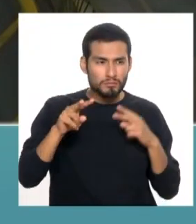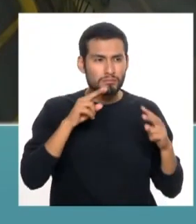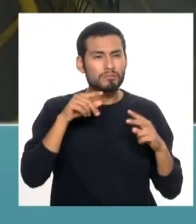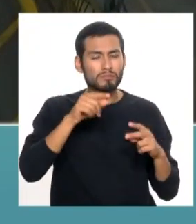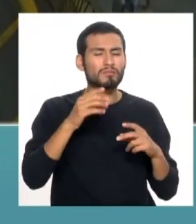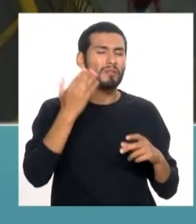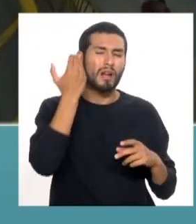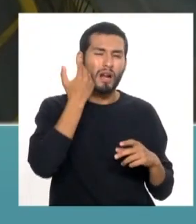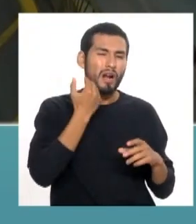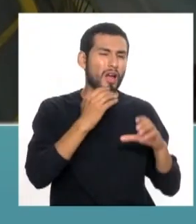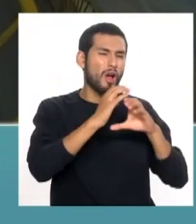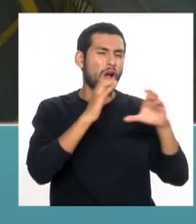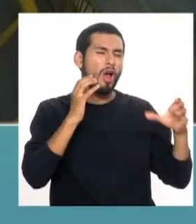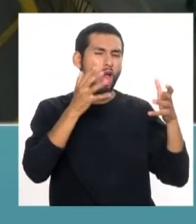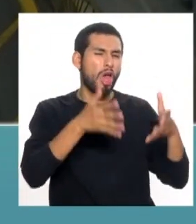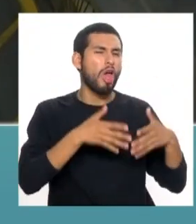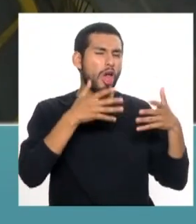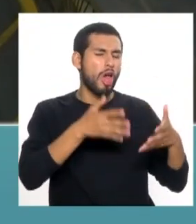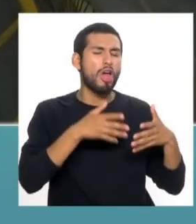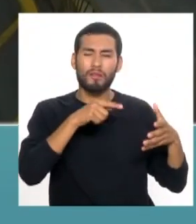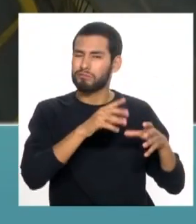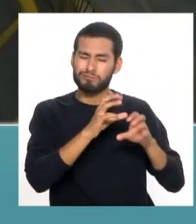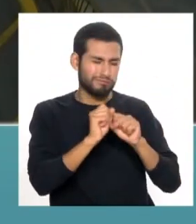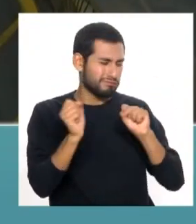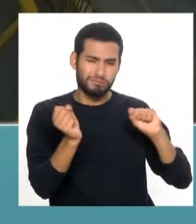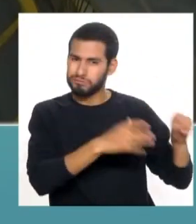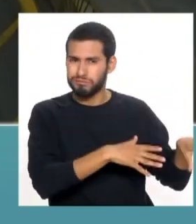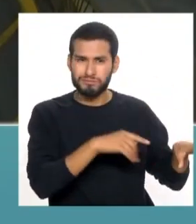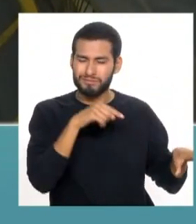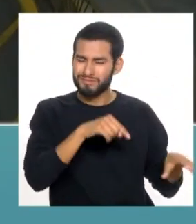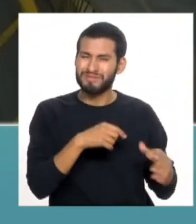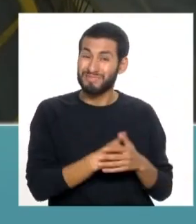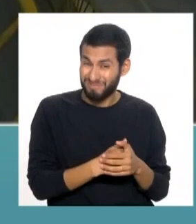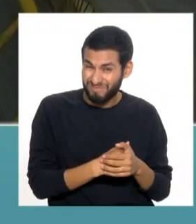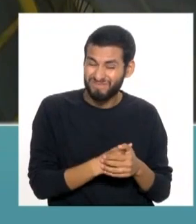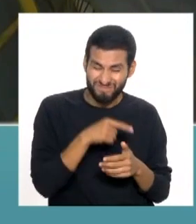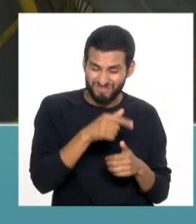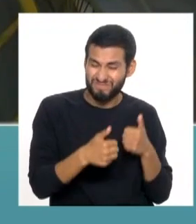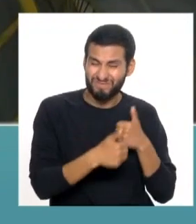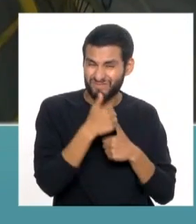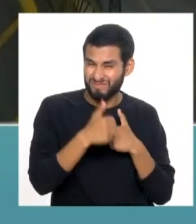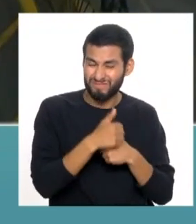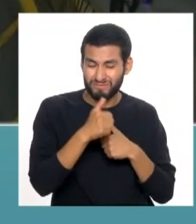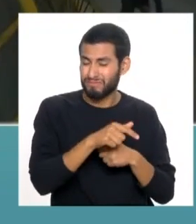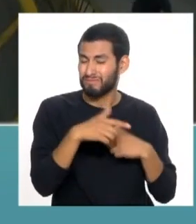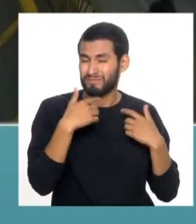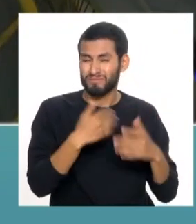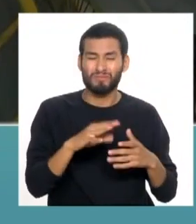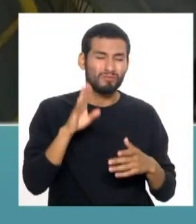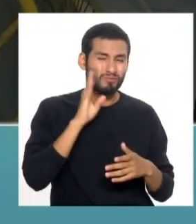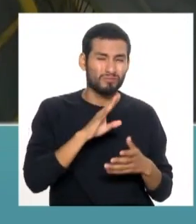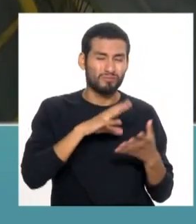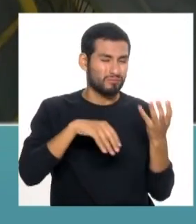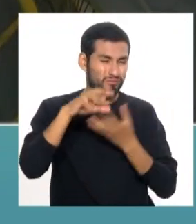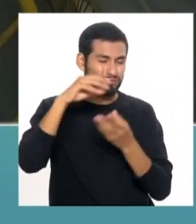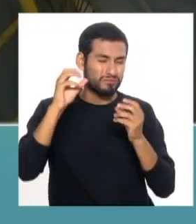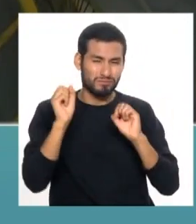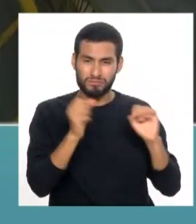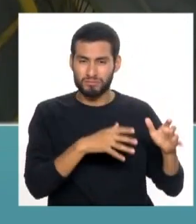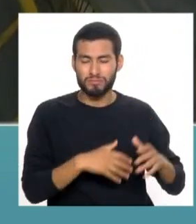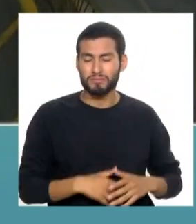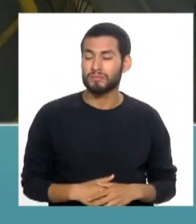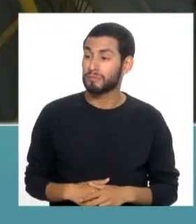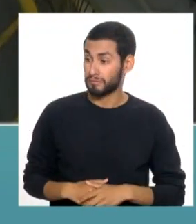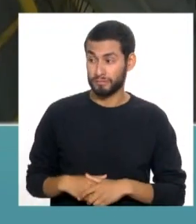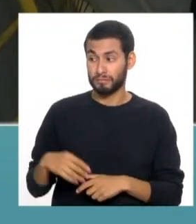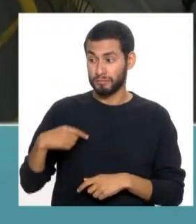buses antiguos y los vehículos antiguos dejen de estar transitando, porque sabemos de que son peligrosos, además de sumamente contaminantes. Ahora, estos procesos